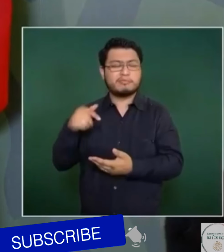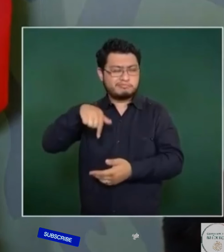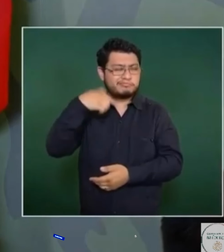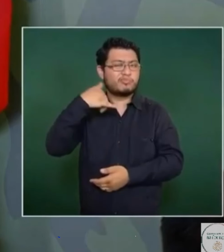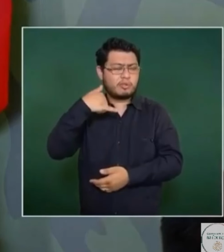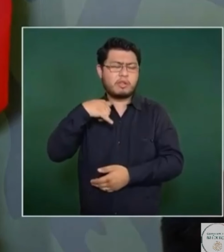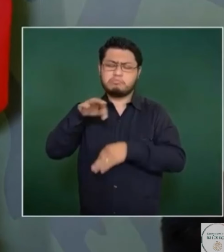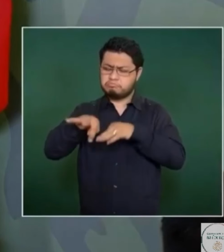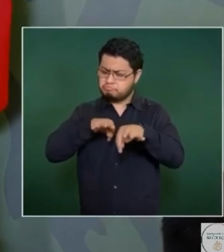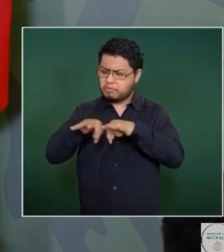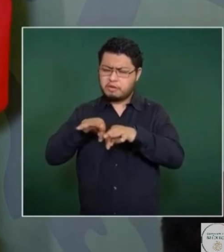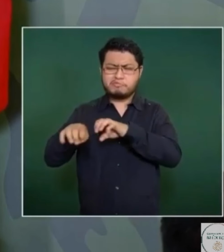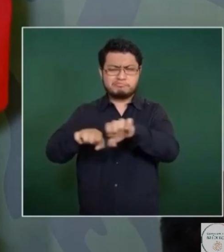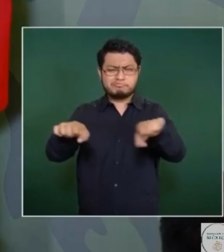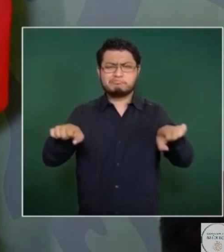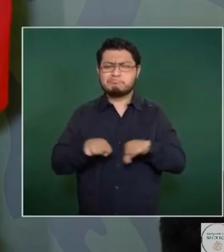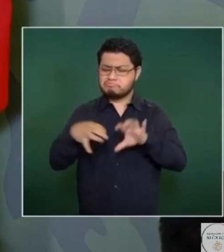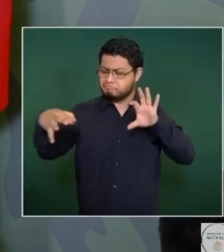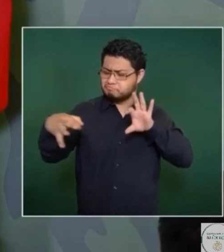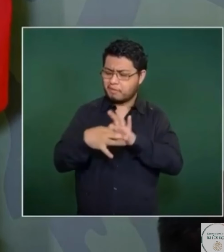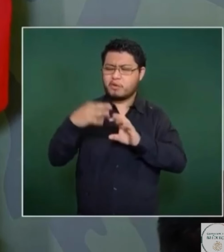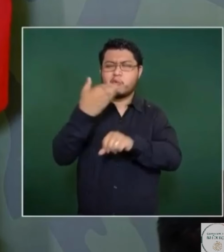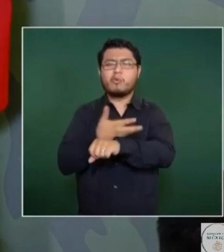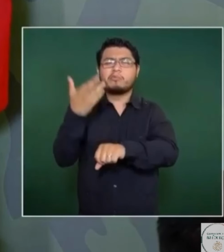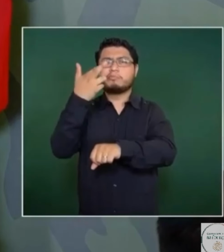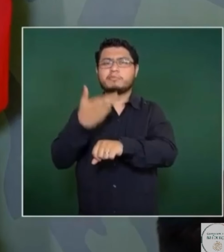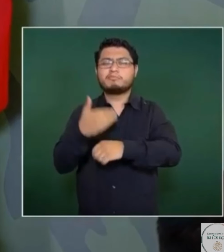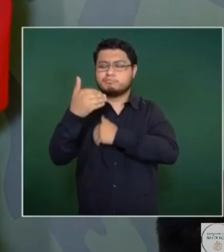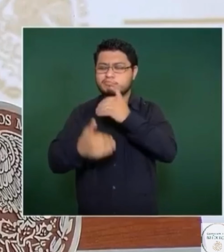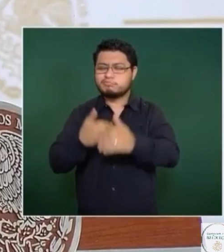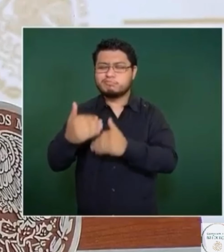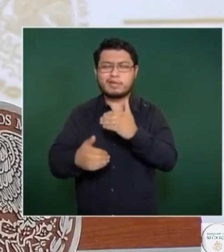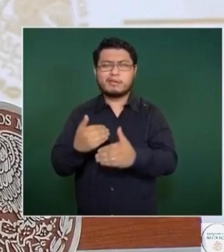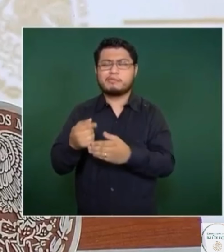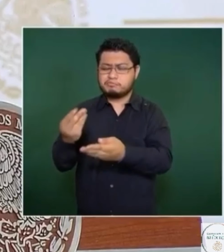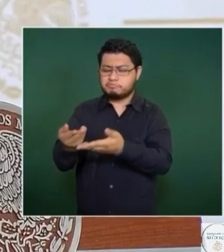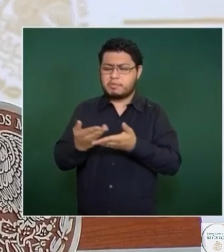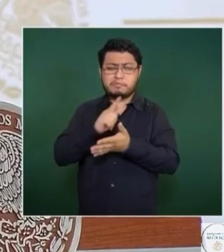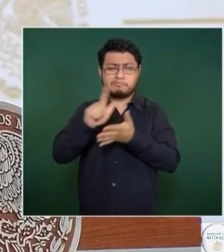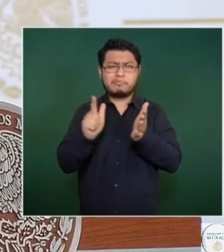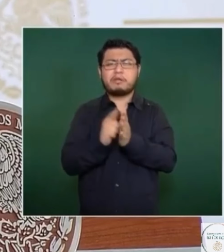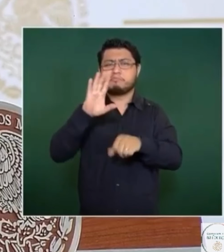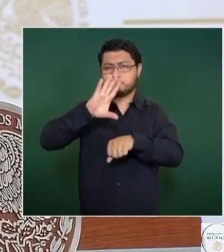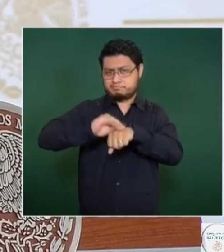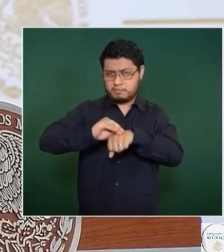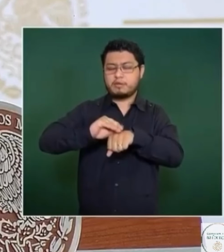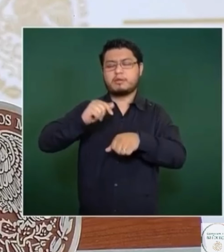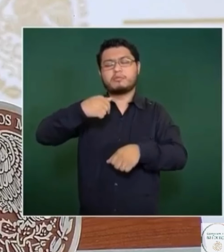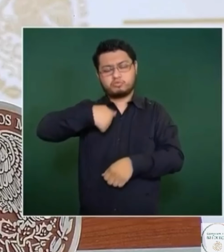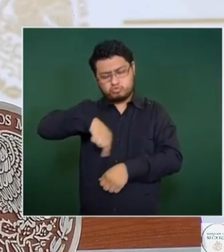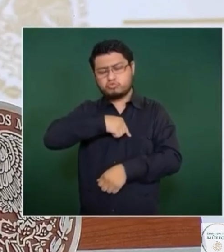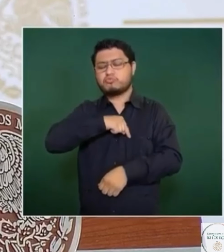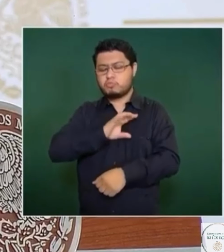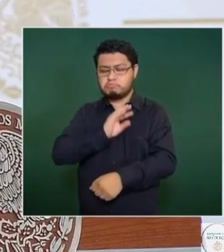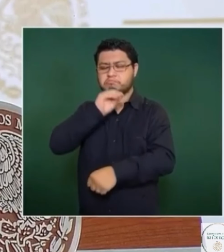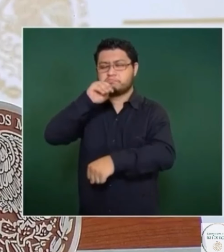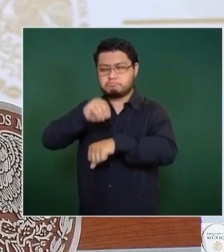de trabajar en equipo, de trabajar de manera coordinada en las atribuciones que nos brinda la ley y, por supuesto, para seguir poniendo nuestro